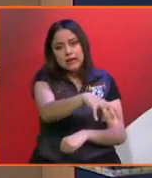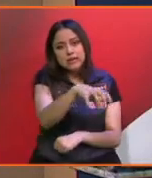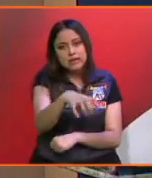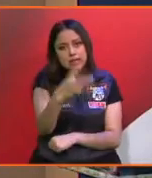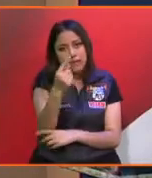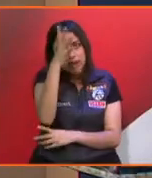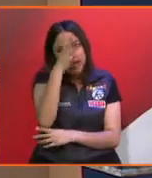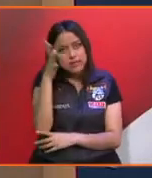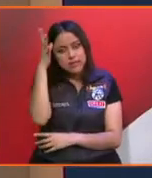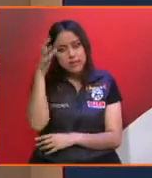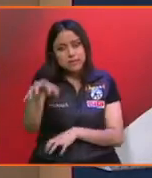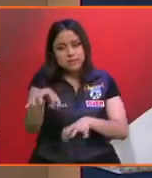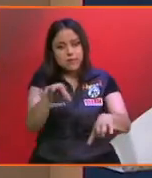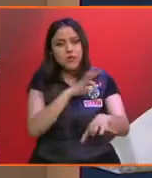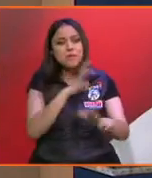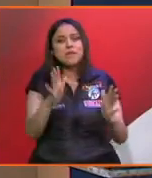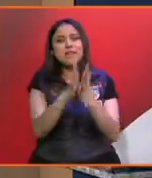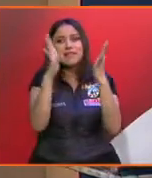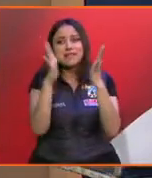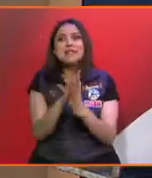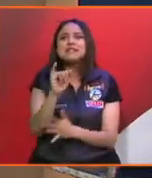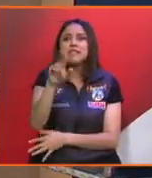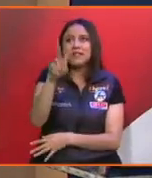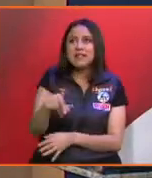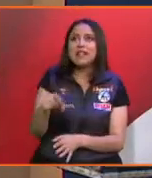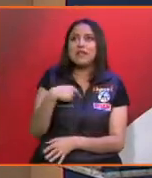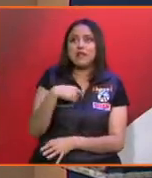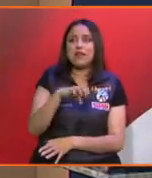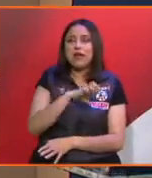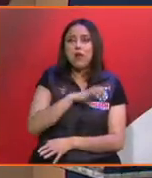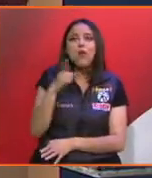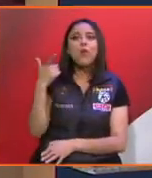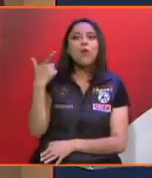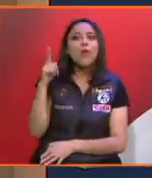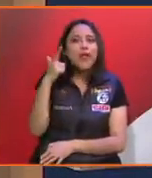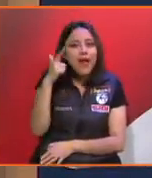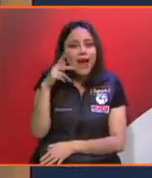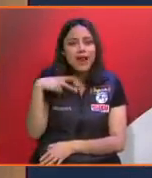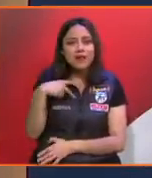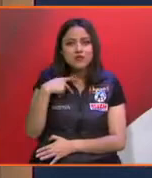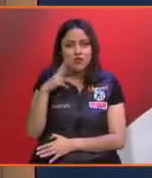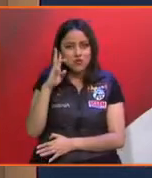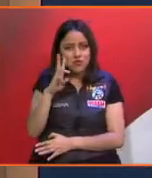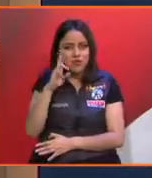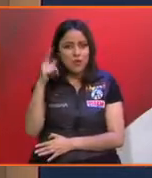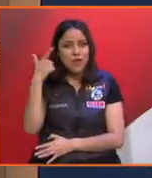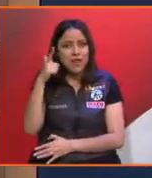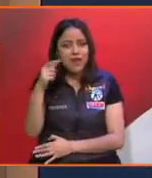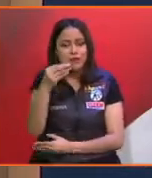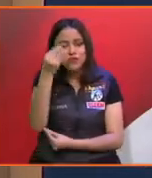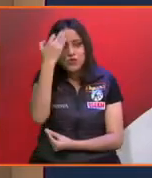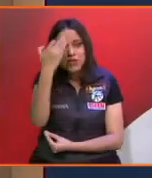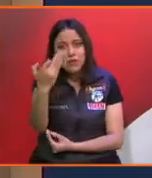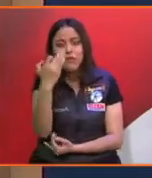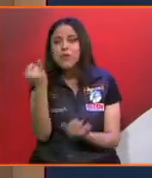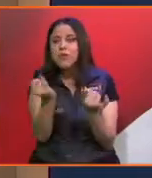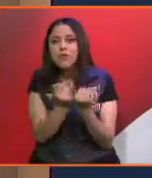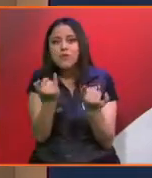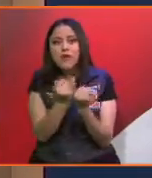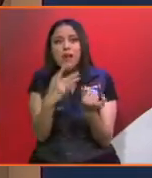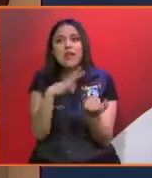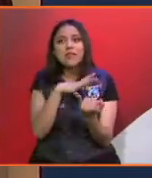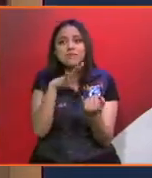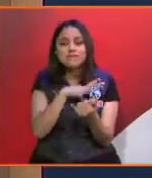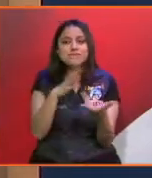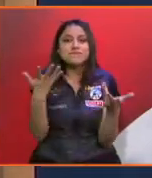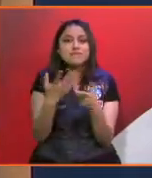van a poder participar en Juguetón. ¡Ay, mi Guadalajara hermosa! Que fíjate, muchos años yo estuve allá en la ciudad de Guadalajara y la verdad es que también me tocó pues